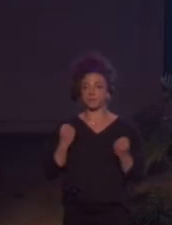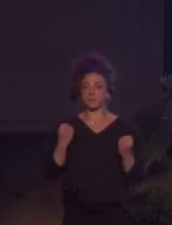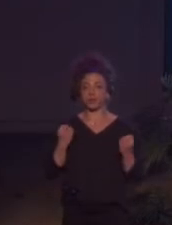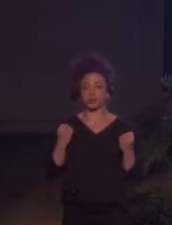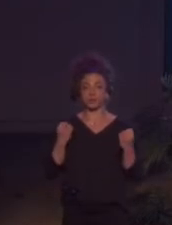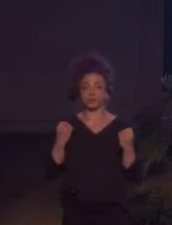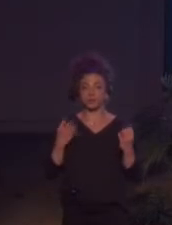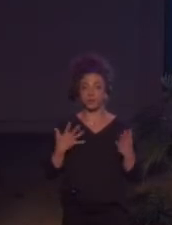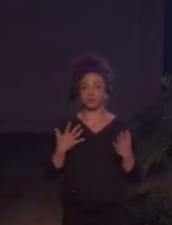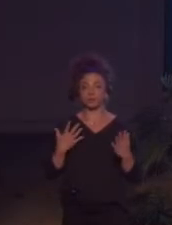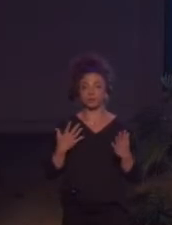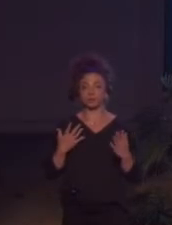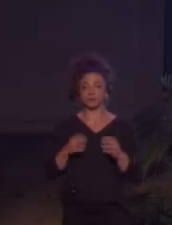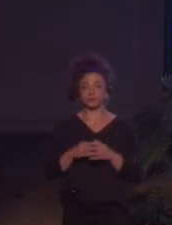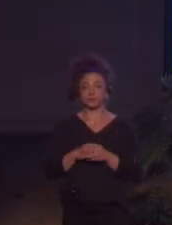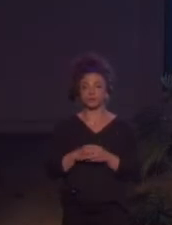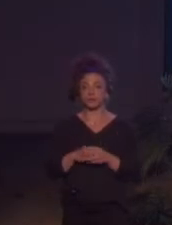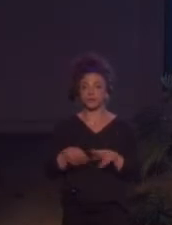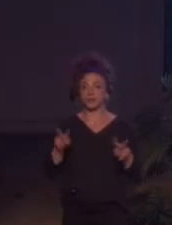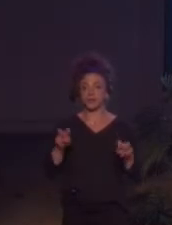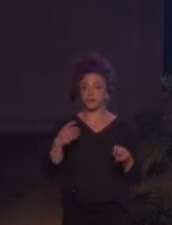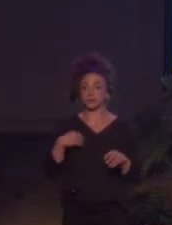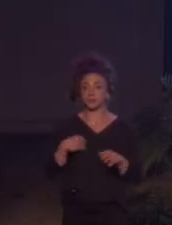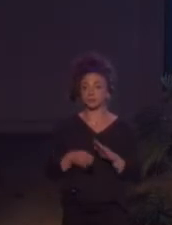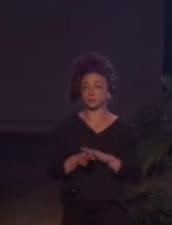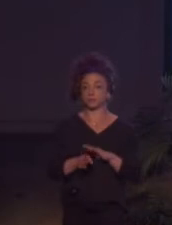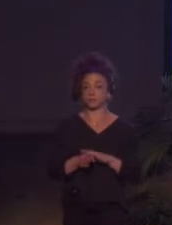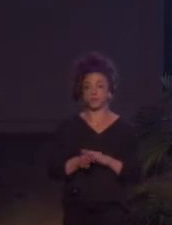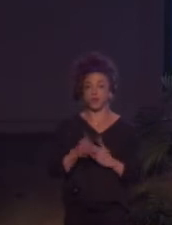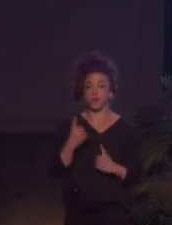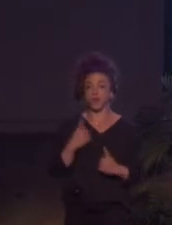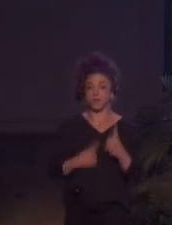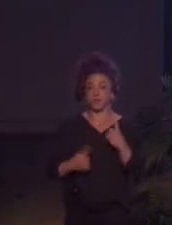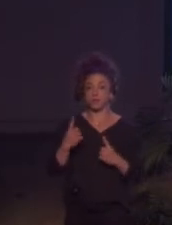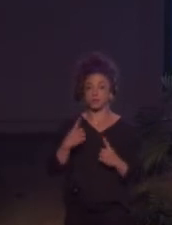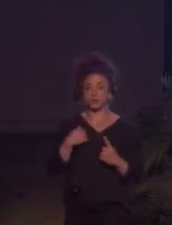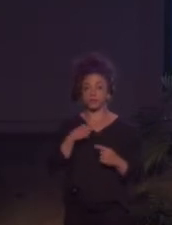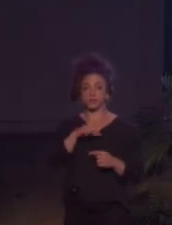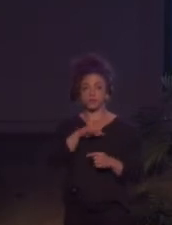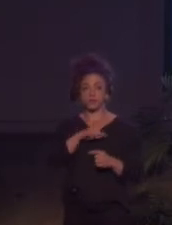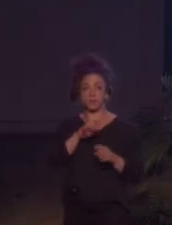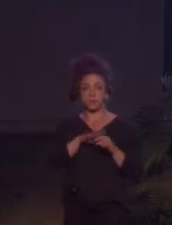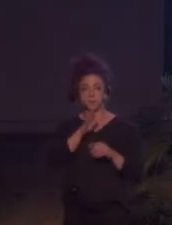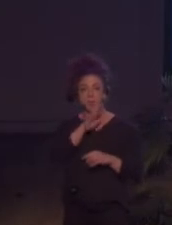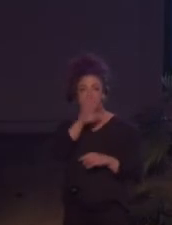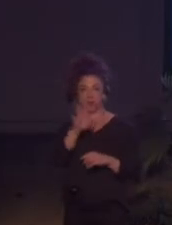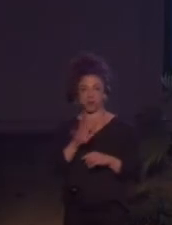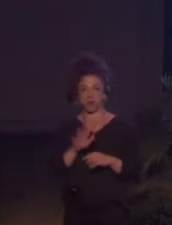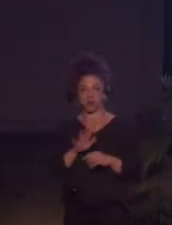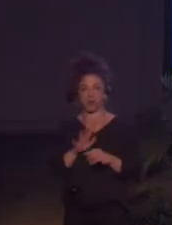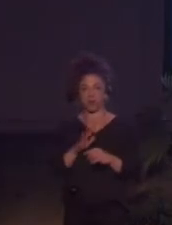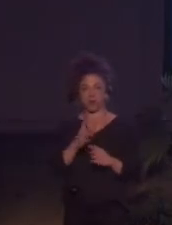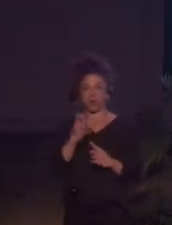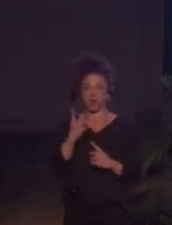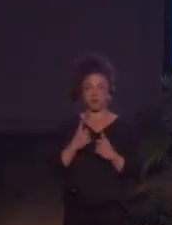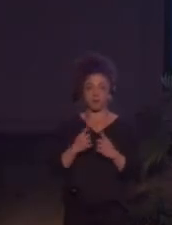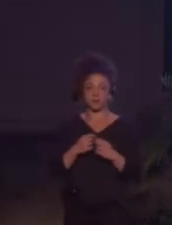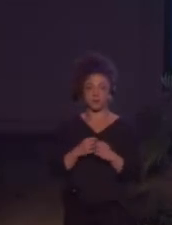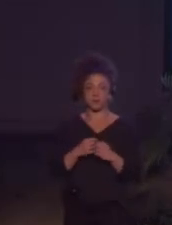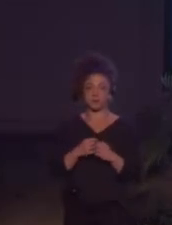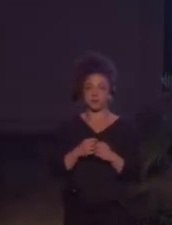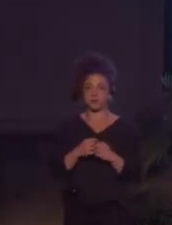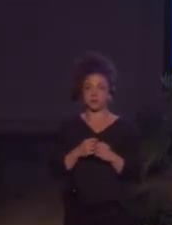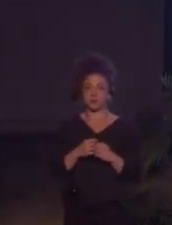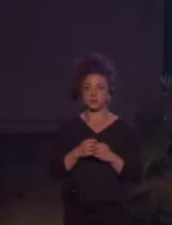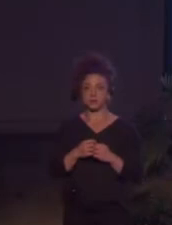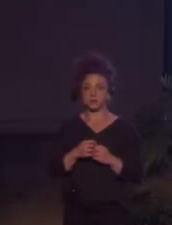jarraituz, batzutan iruditzen zait igual veganismoaren aurkako diskurtzoak alde batetik direla, bueno,